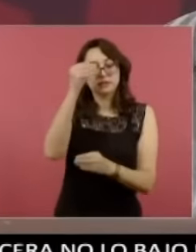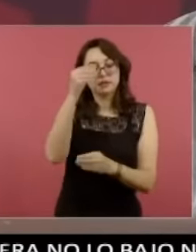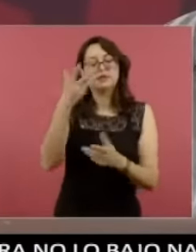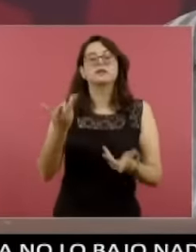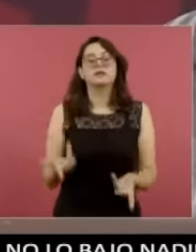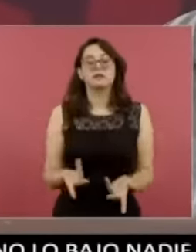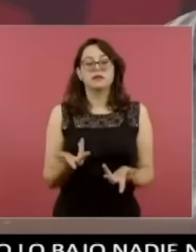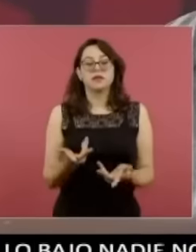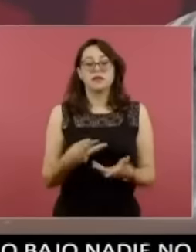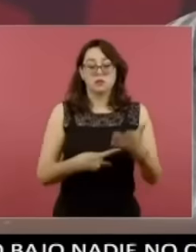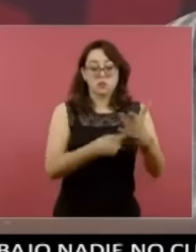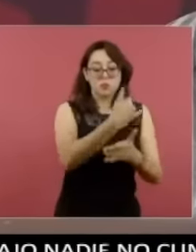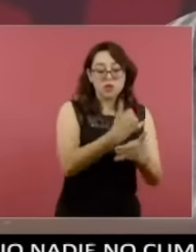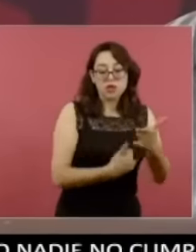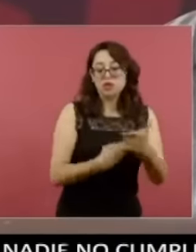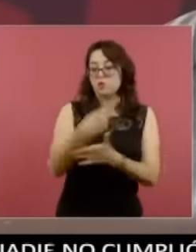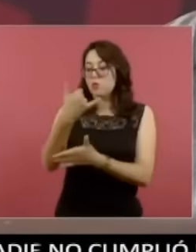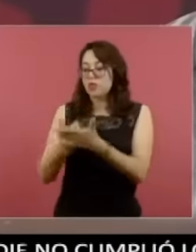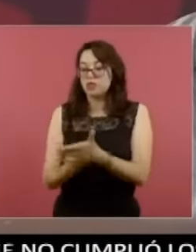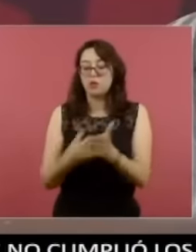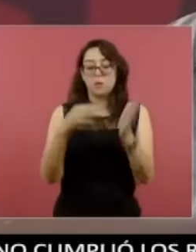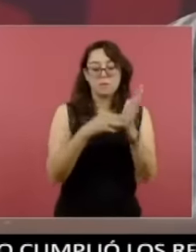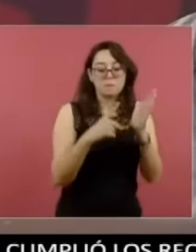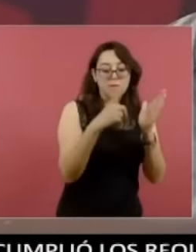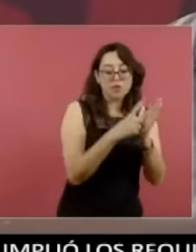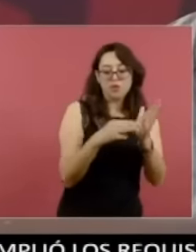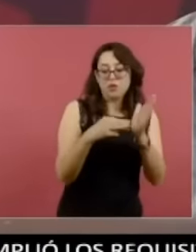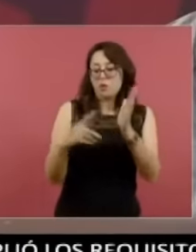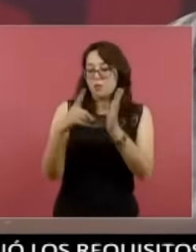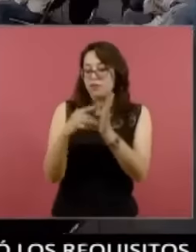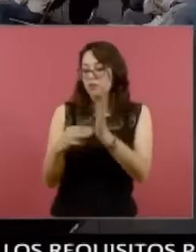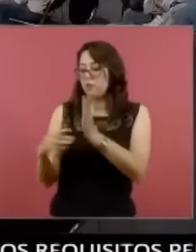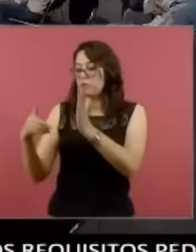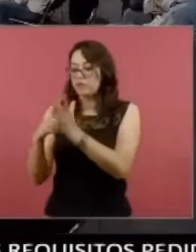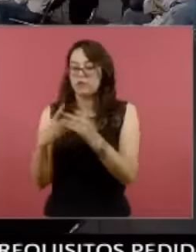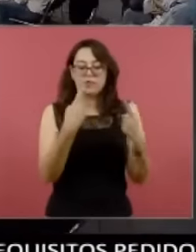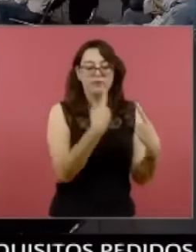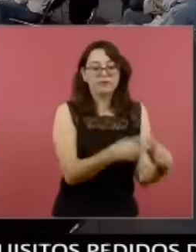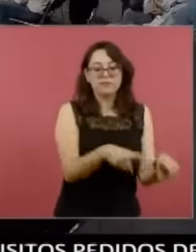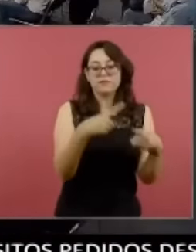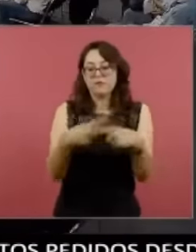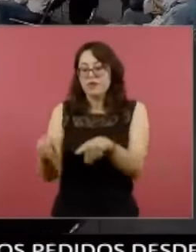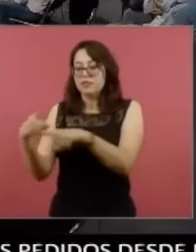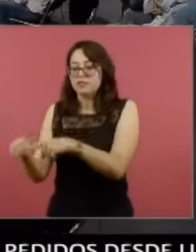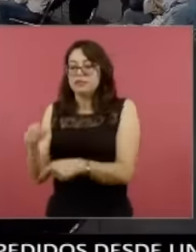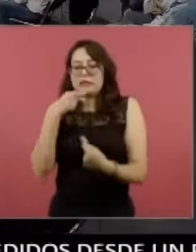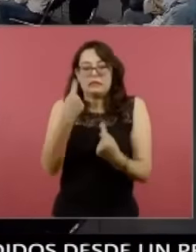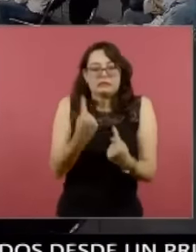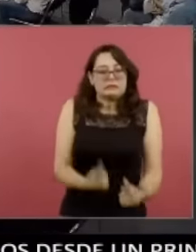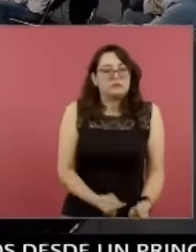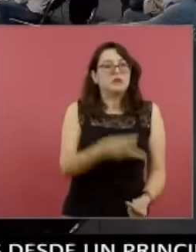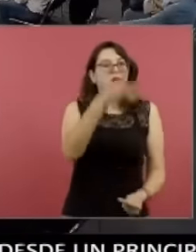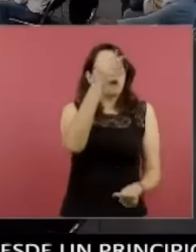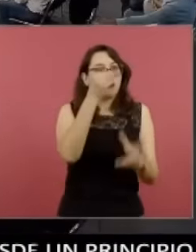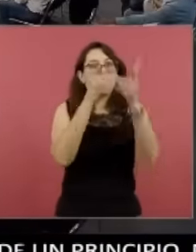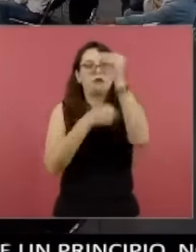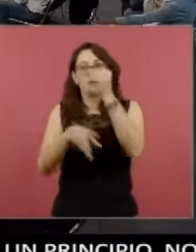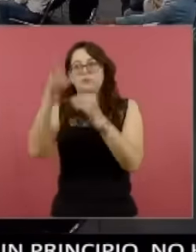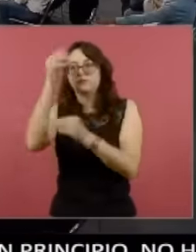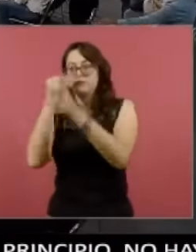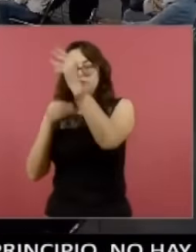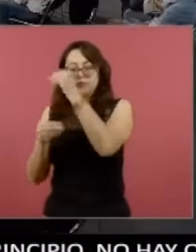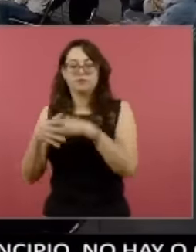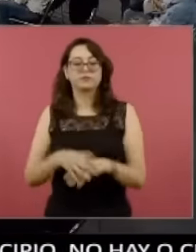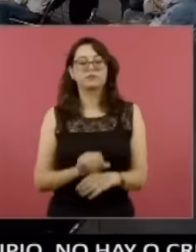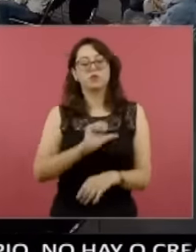escolares pero en realidad Son son siete PP los libros que que se van a entregar ese día y que bueno hoy se detalló un poco el